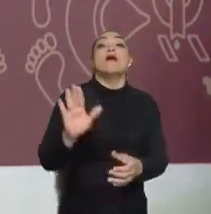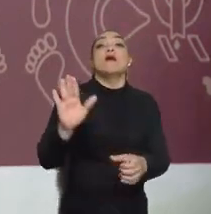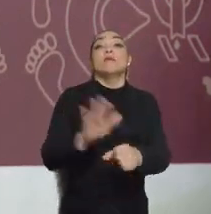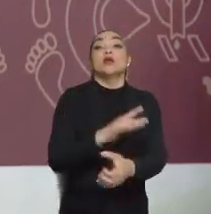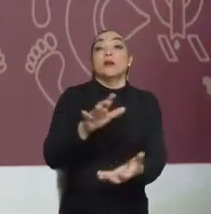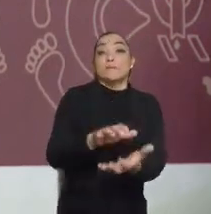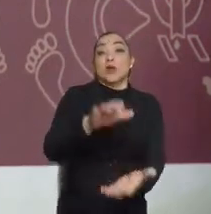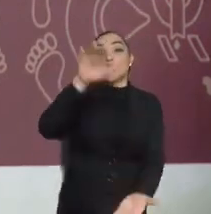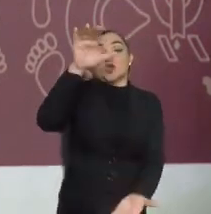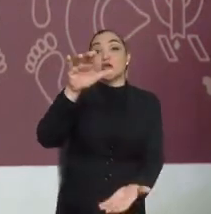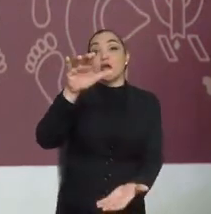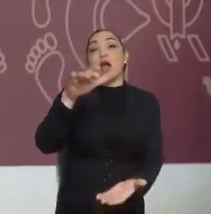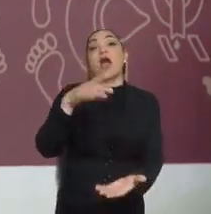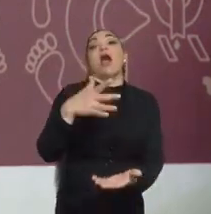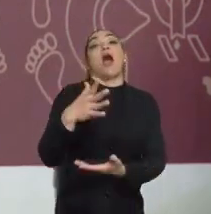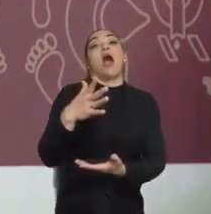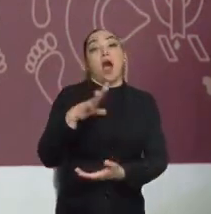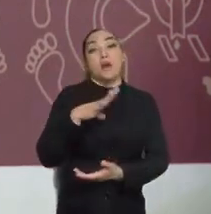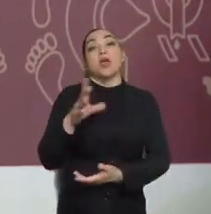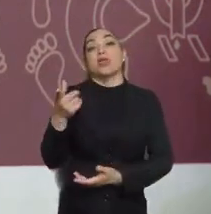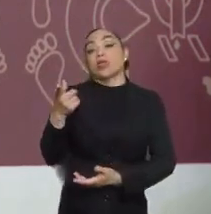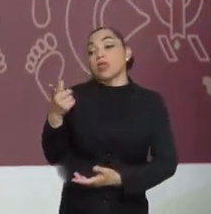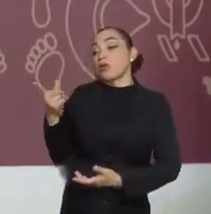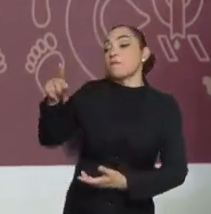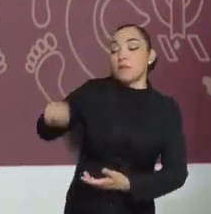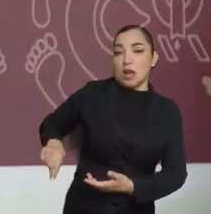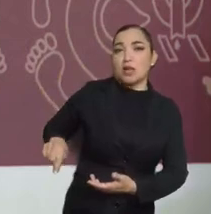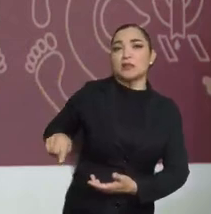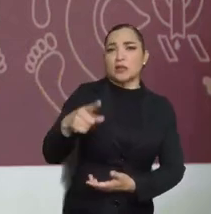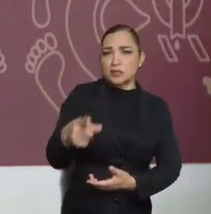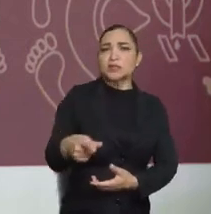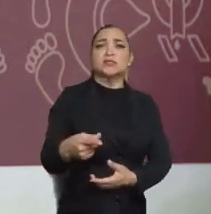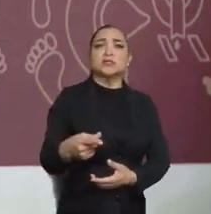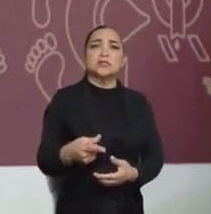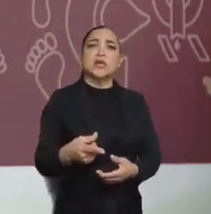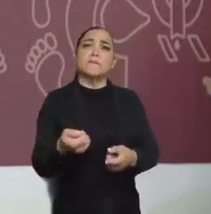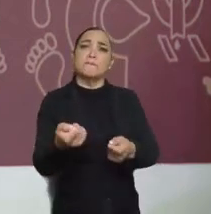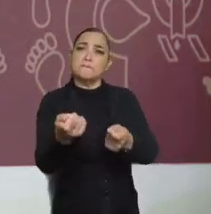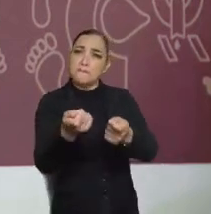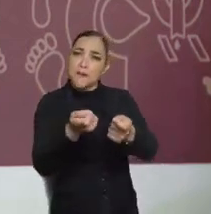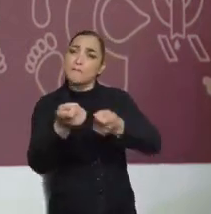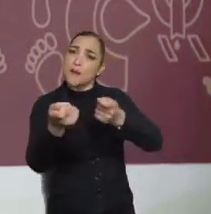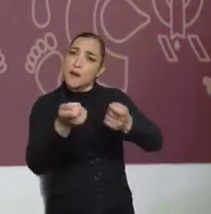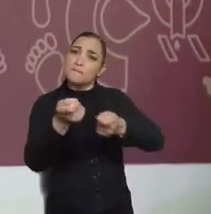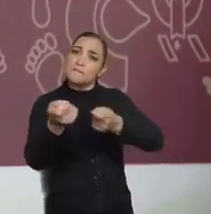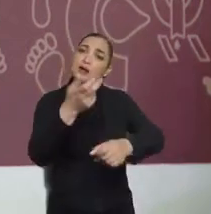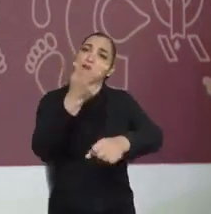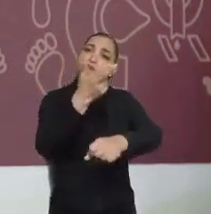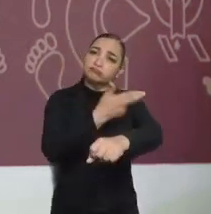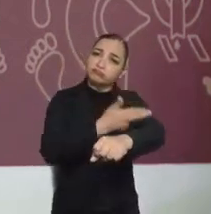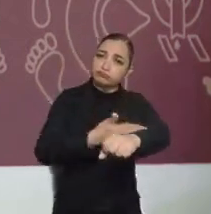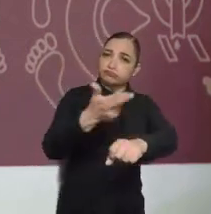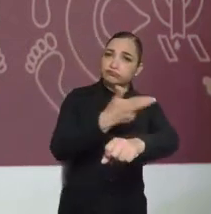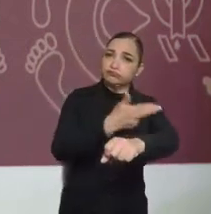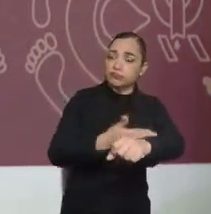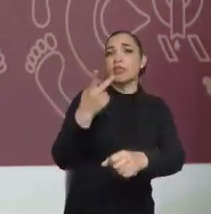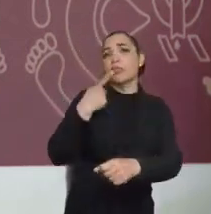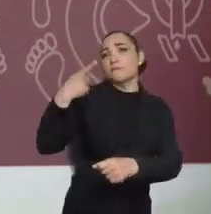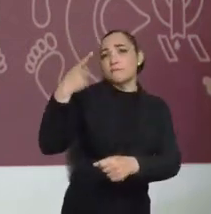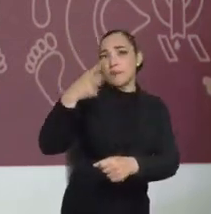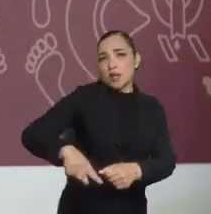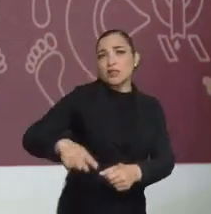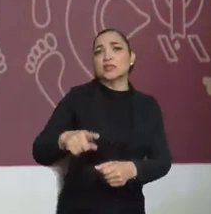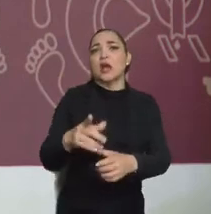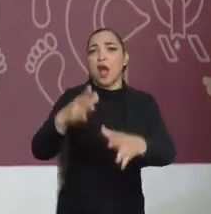demanda. Y esta demanda fue conciliada. Hemos estado pagando, conciliando la demanda y atendiendo